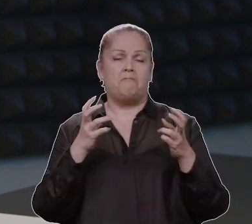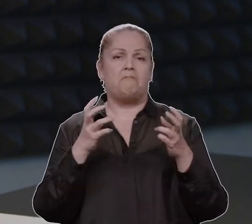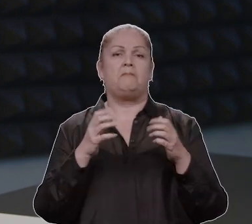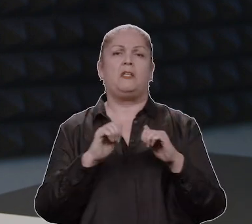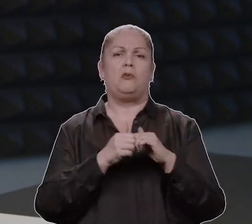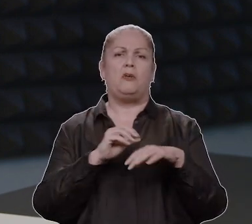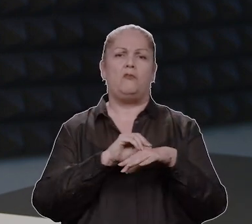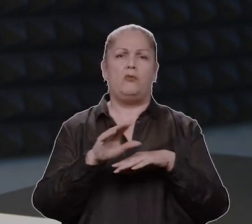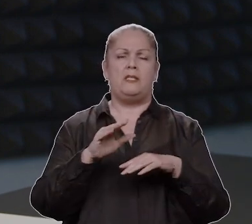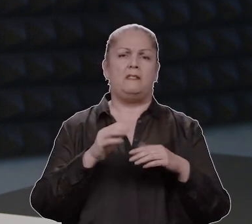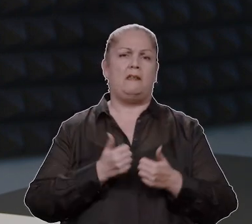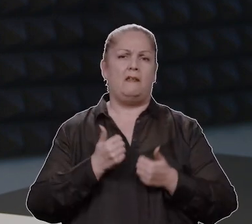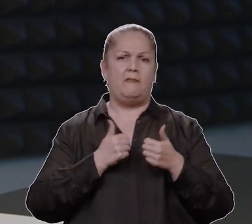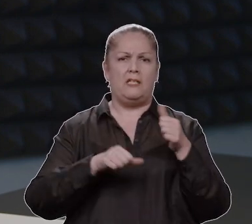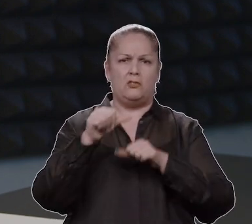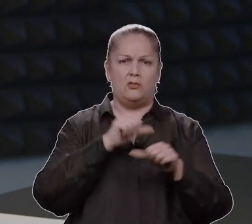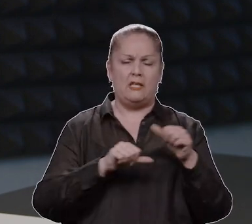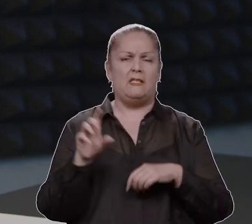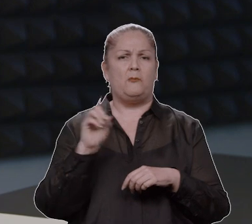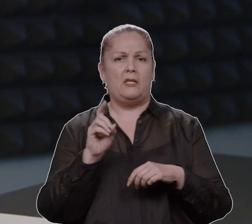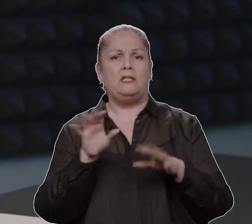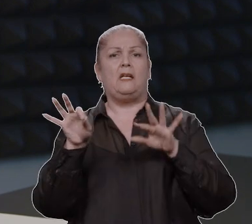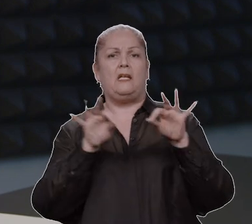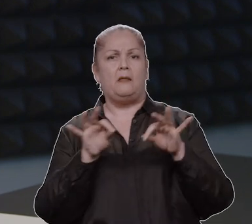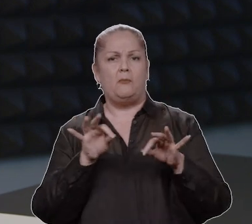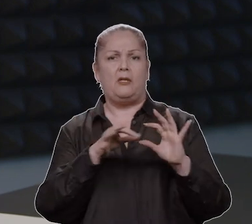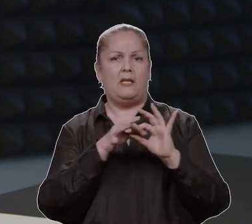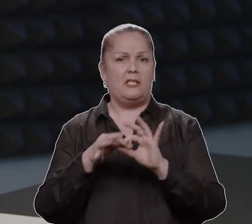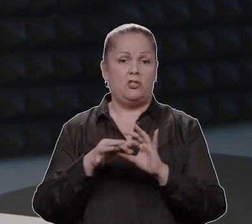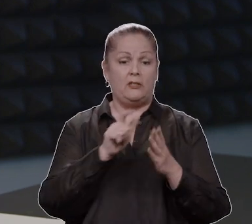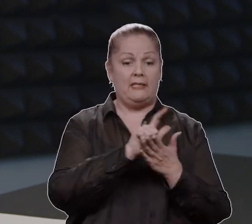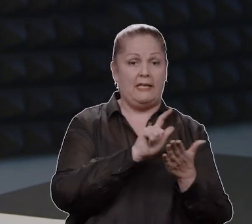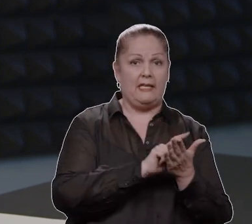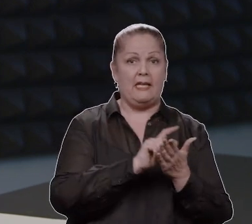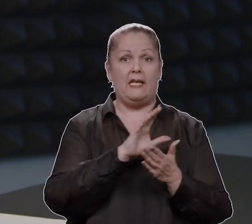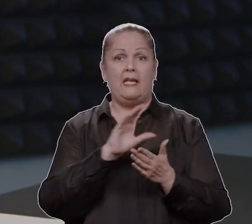que influyen en la convivencia social y democrática y explicaremos la relación entre las